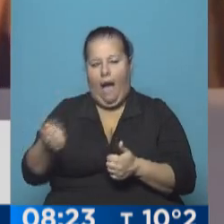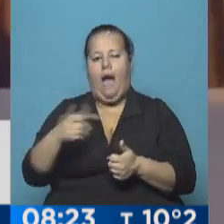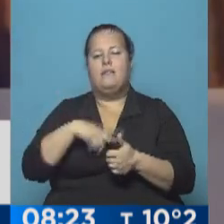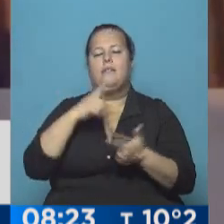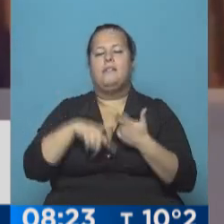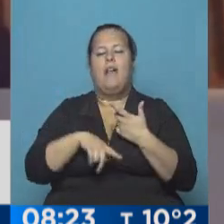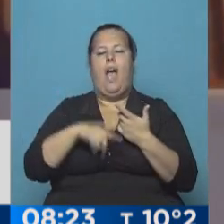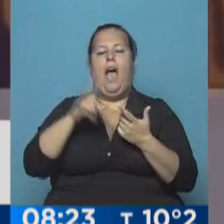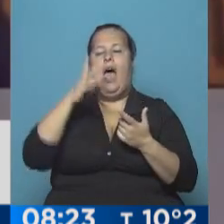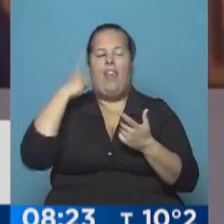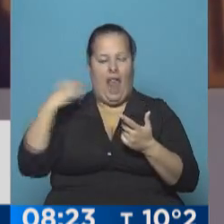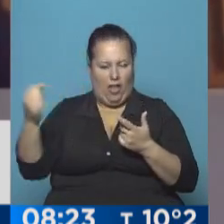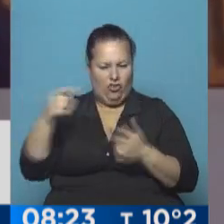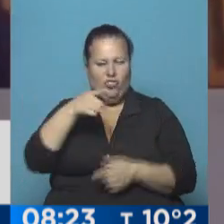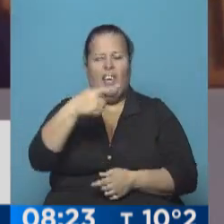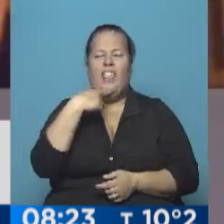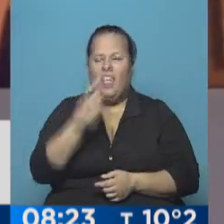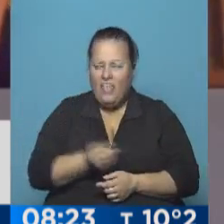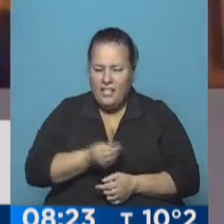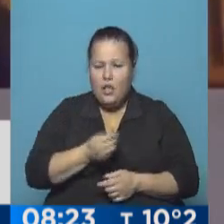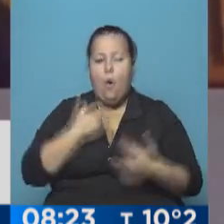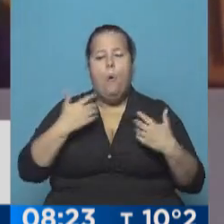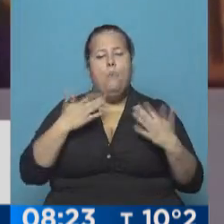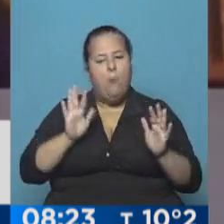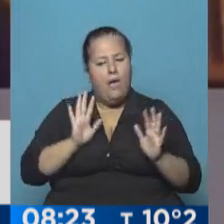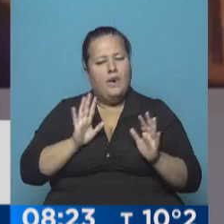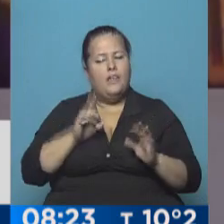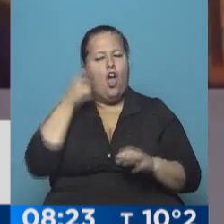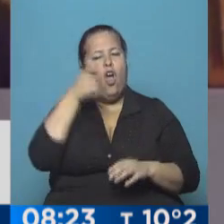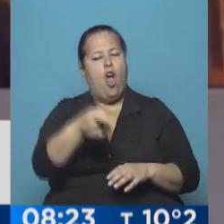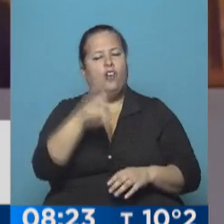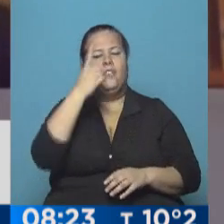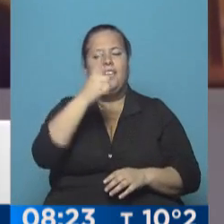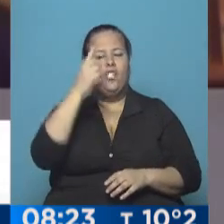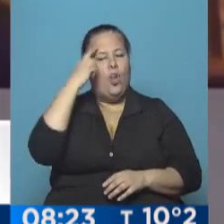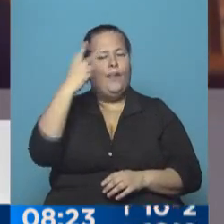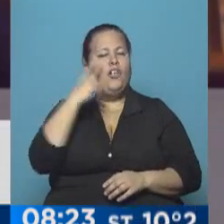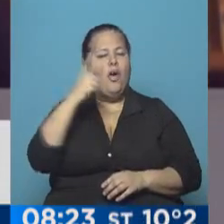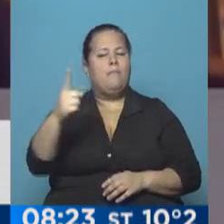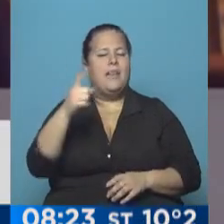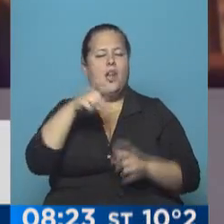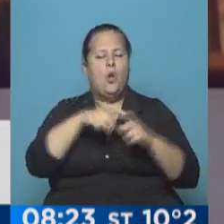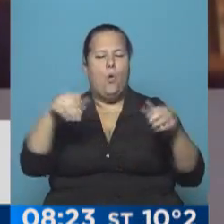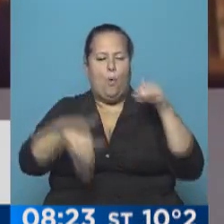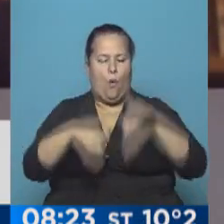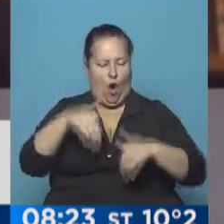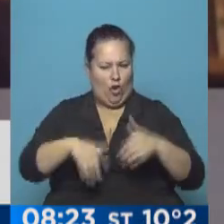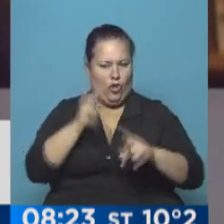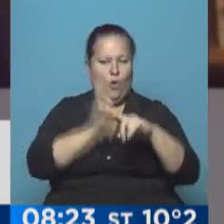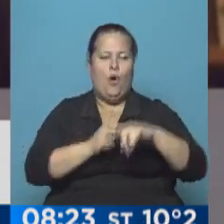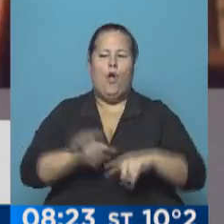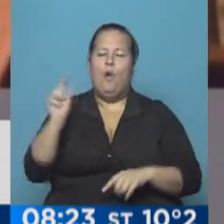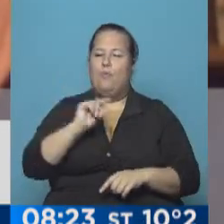renovador de la sota bueno que dice que podría haber sido perjudicado con 192 mil votos en el escrutinio